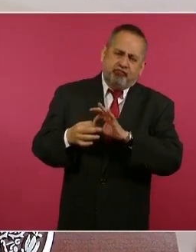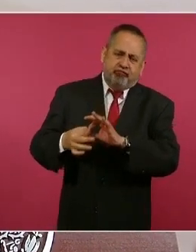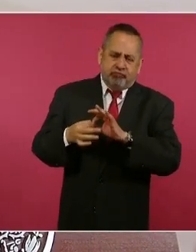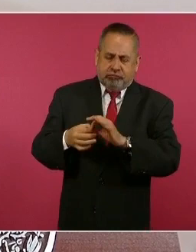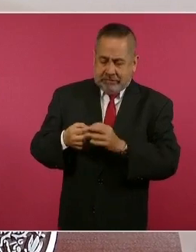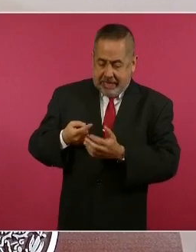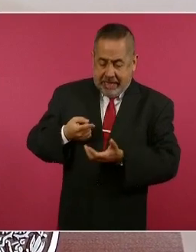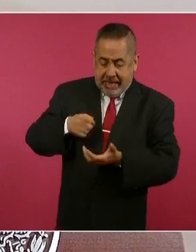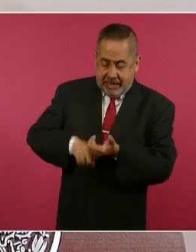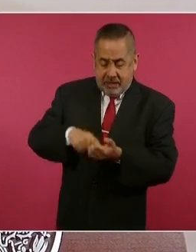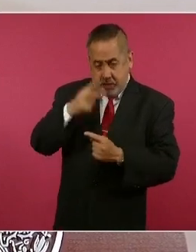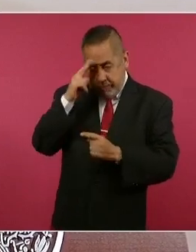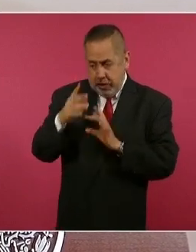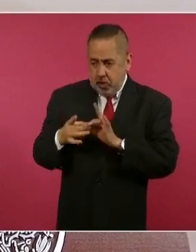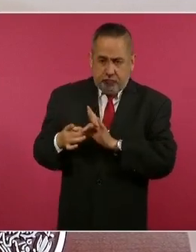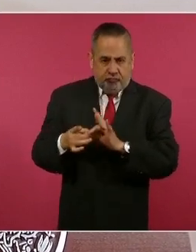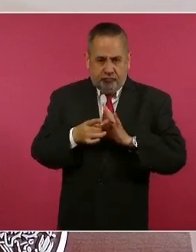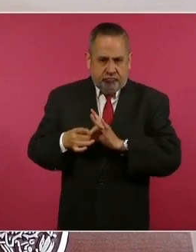interna y externa.